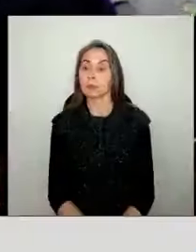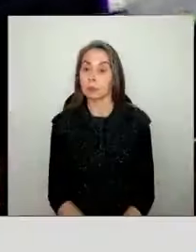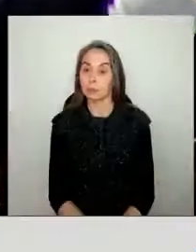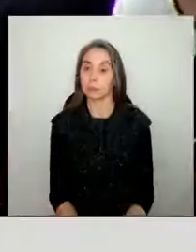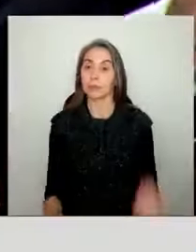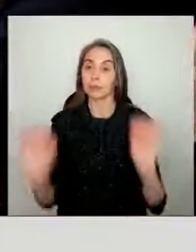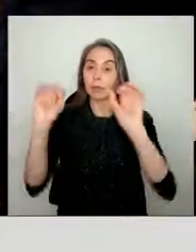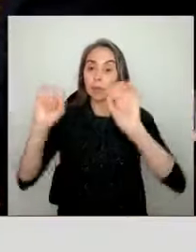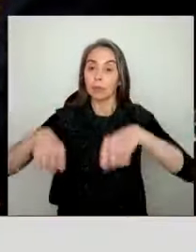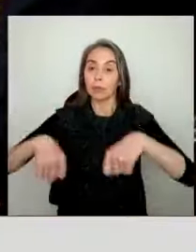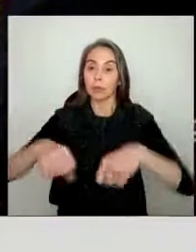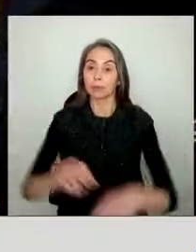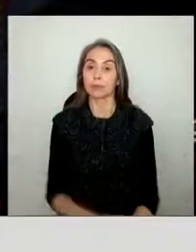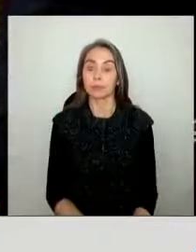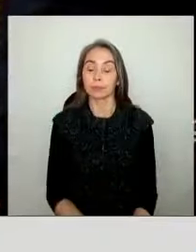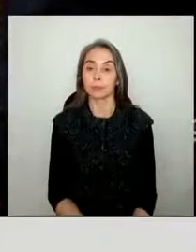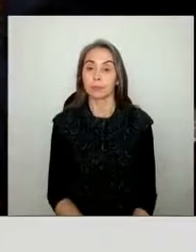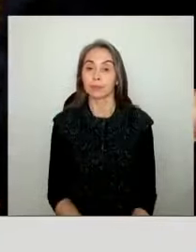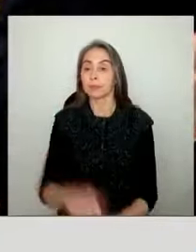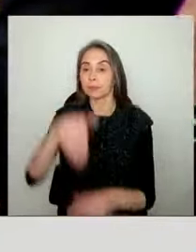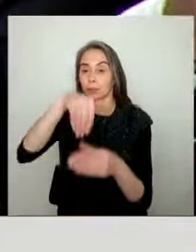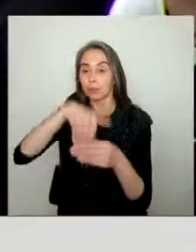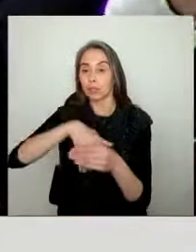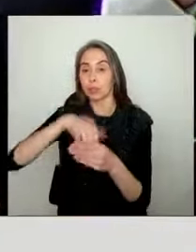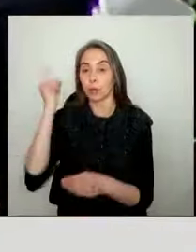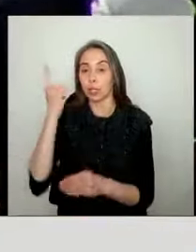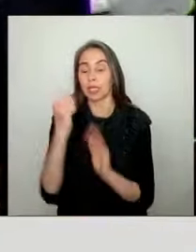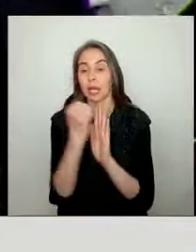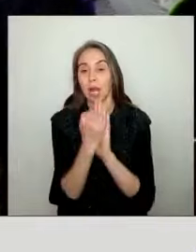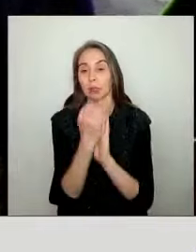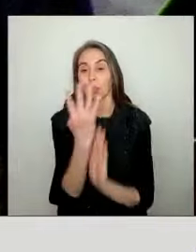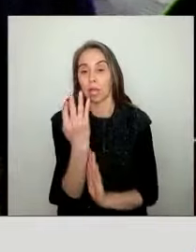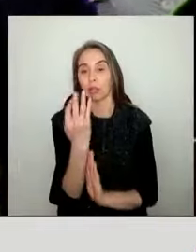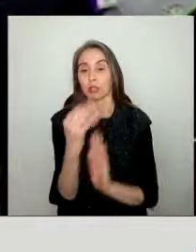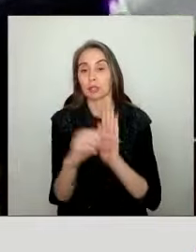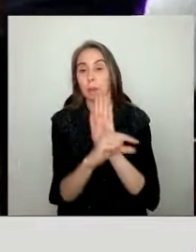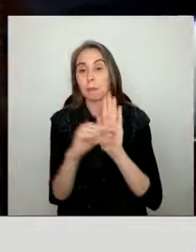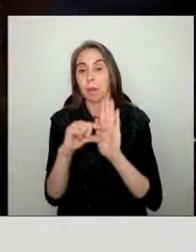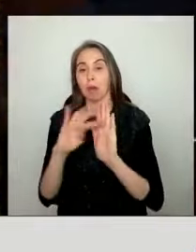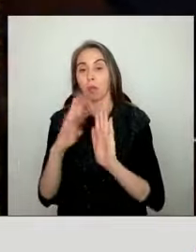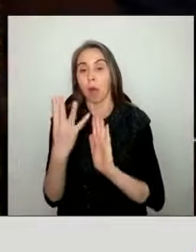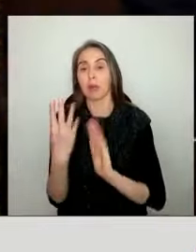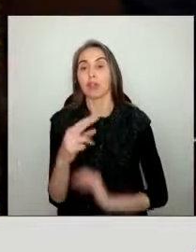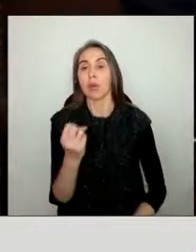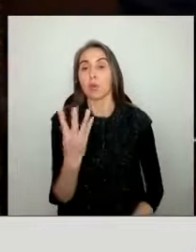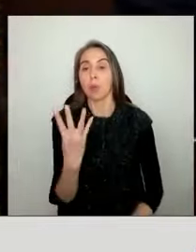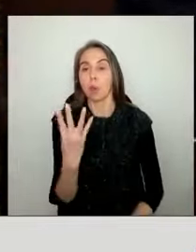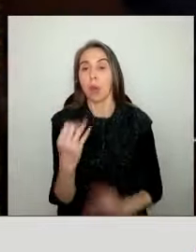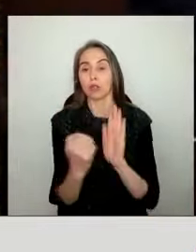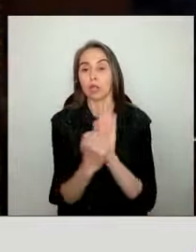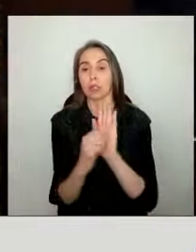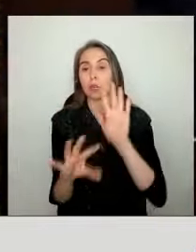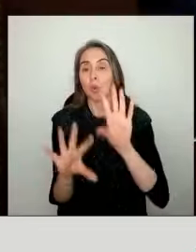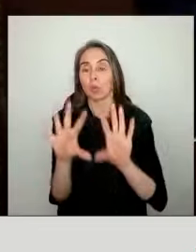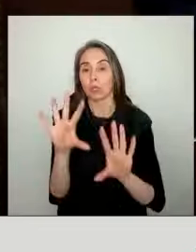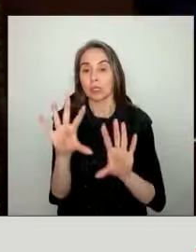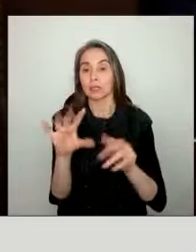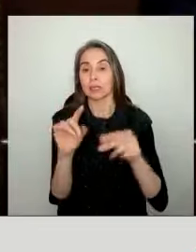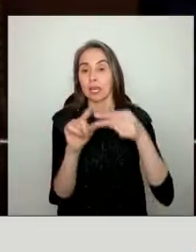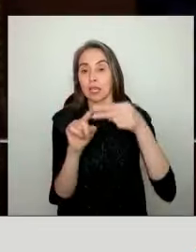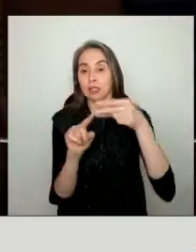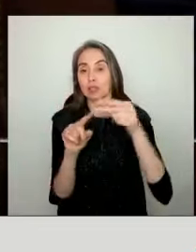aprobado en votación general los artículos 14 y el párrafo del numeral del artículo 15 por tratarse de normas